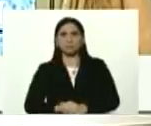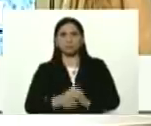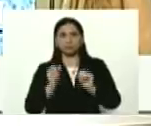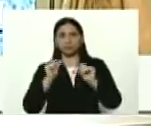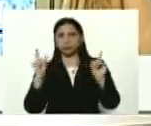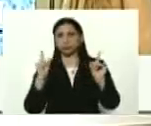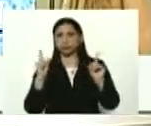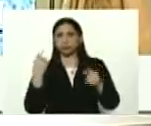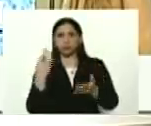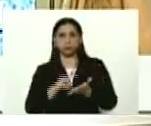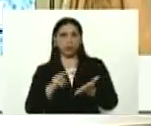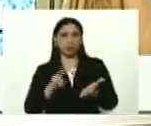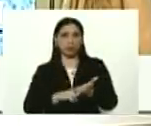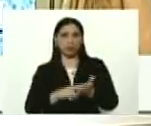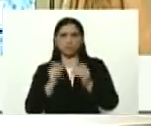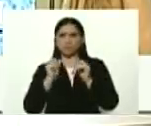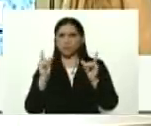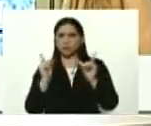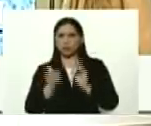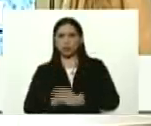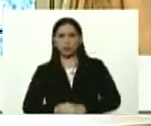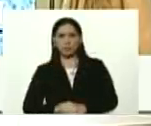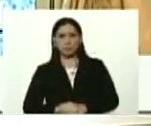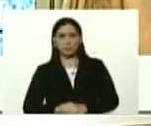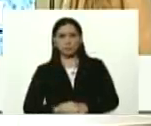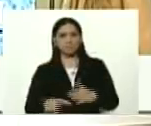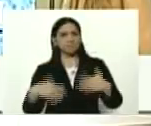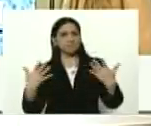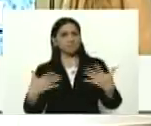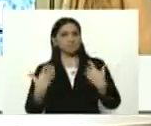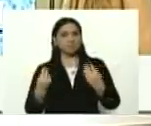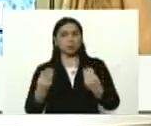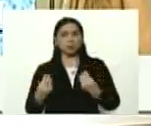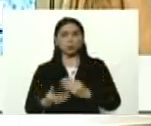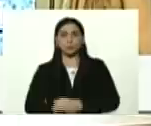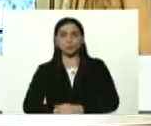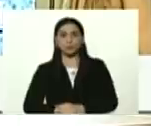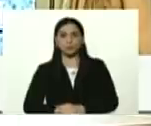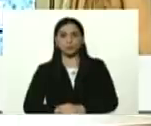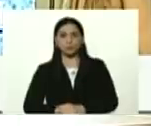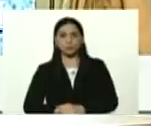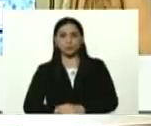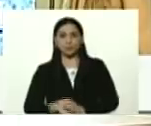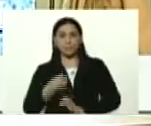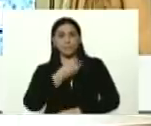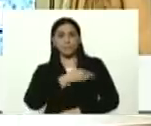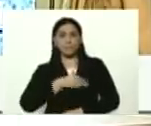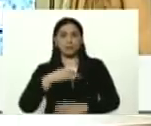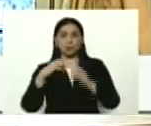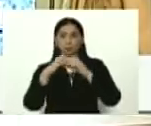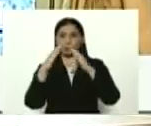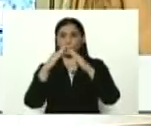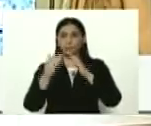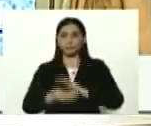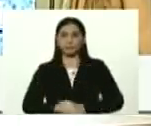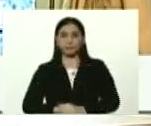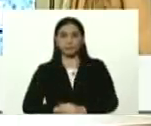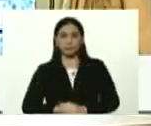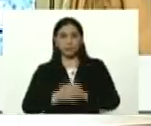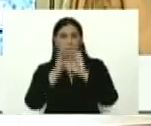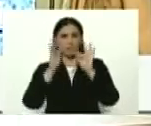Impresionante, de verdad, impresionante. Me alegra mucho que la misión Hogares de la Patria, de